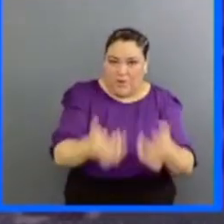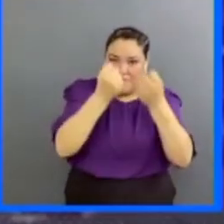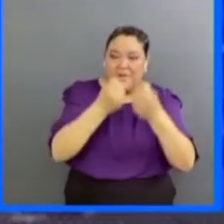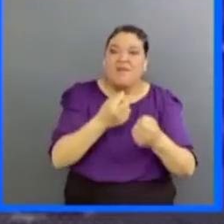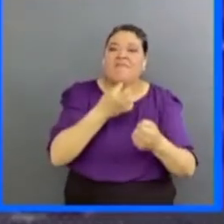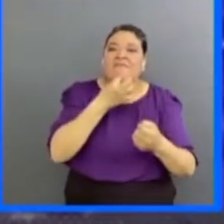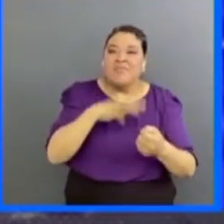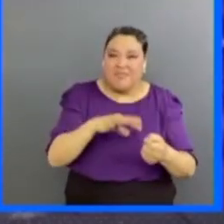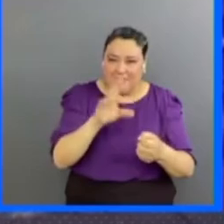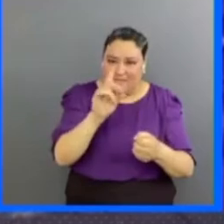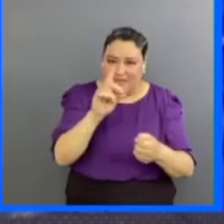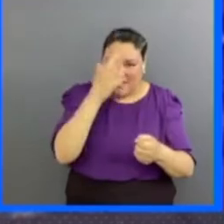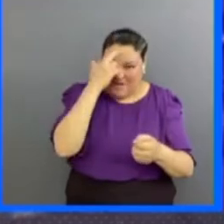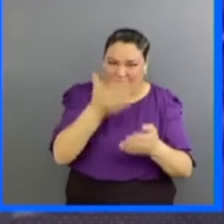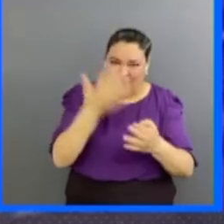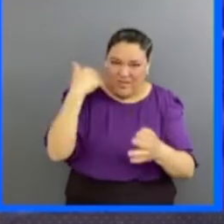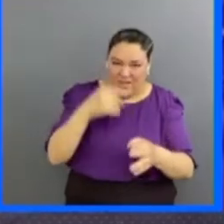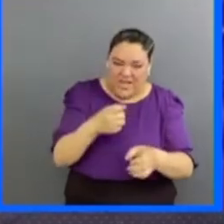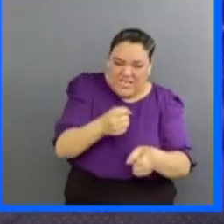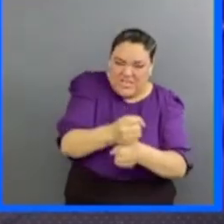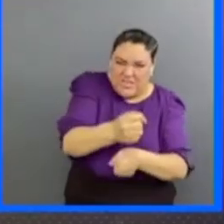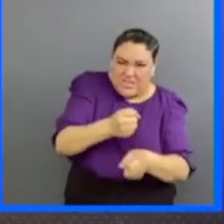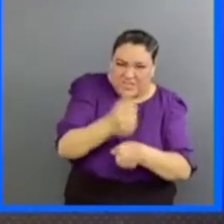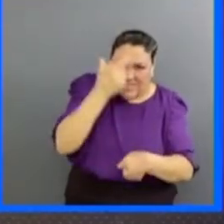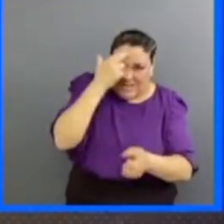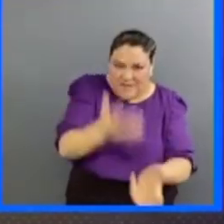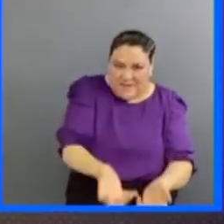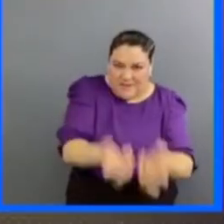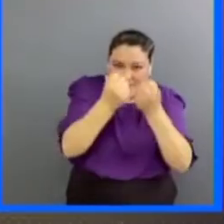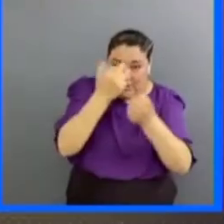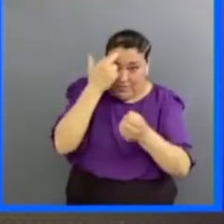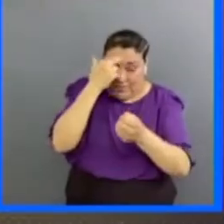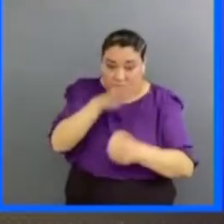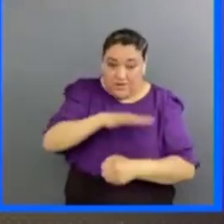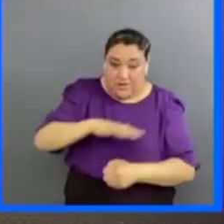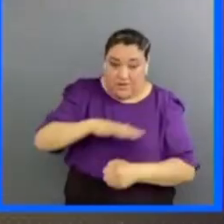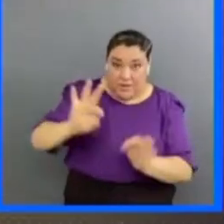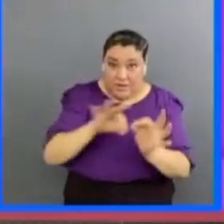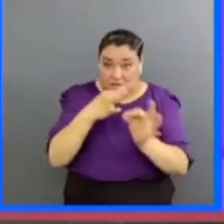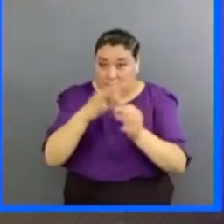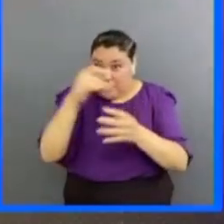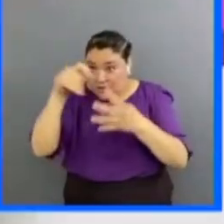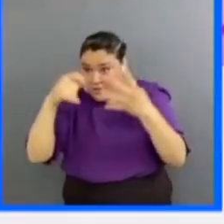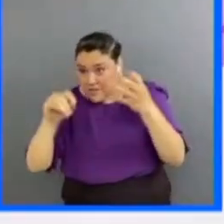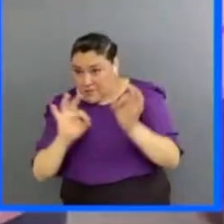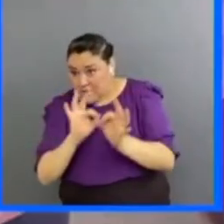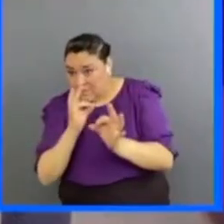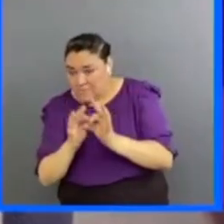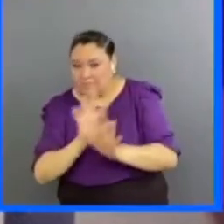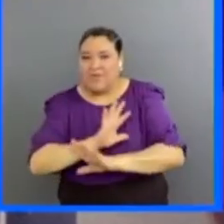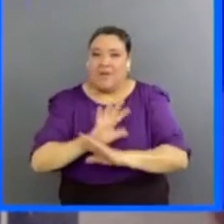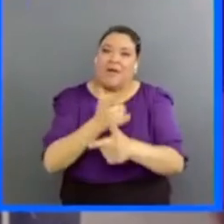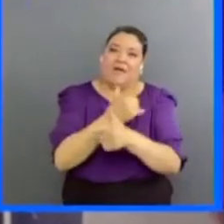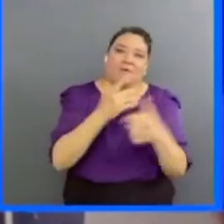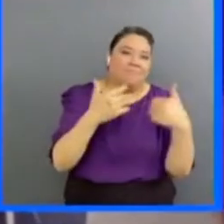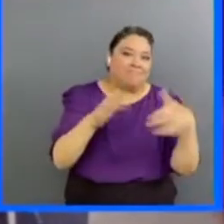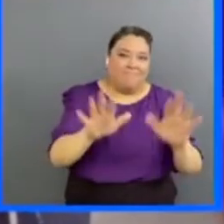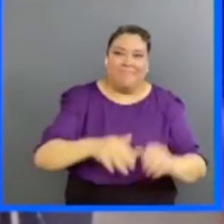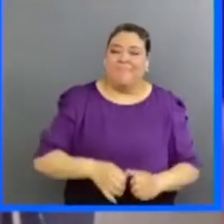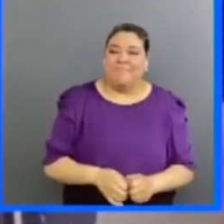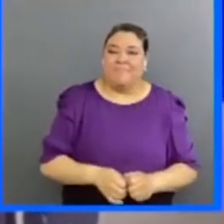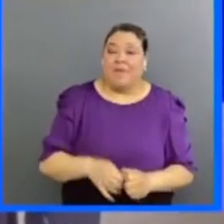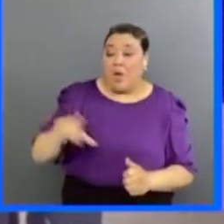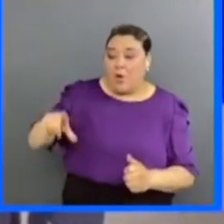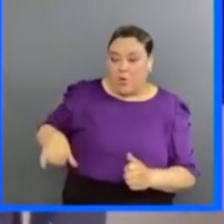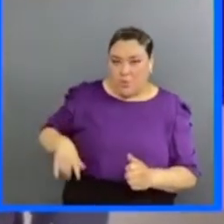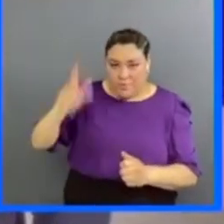que eran presuntamente abusadas, luego de que el establecimiento cumpliera con las medidas de protección civil. El gobierno de Hidalgo